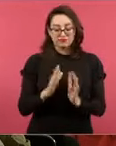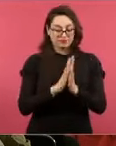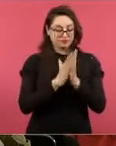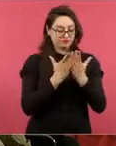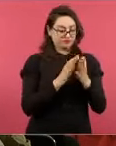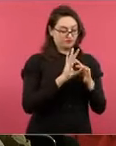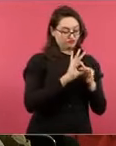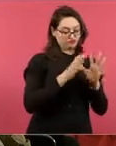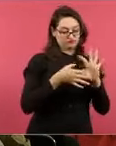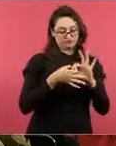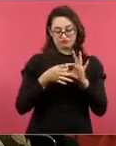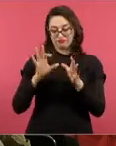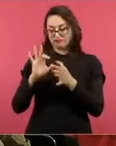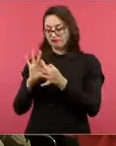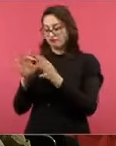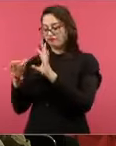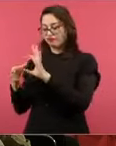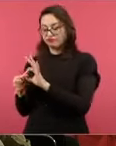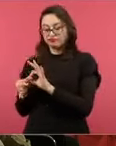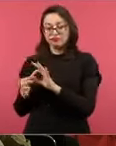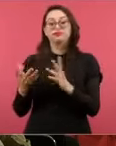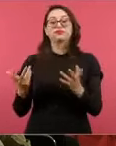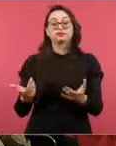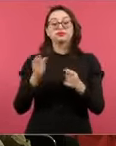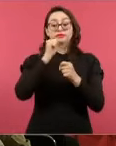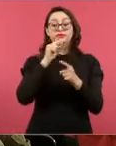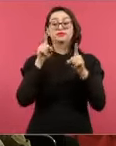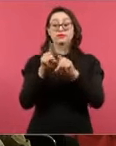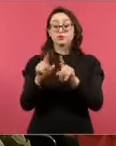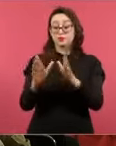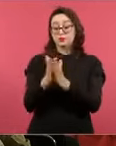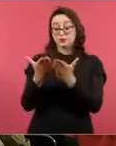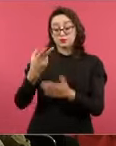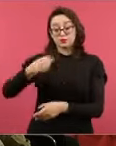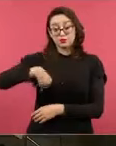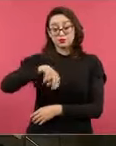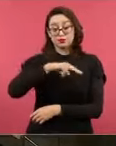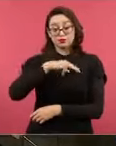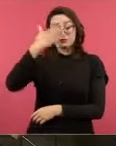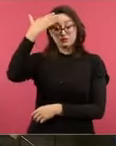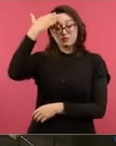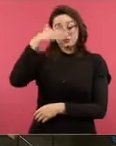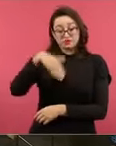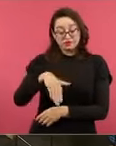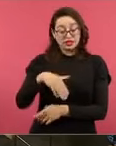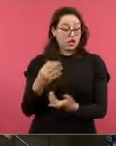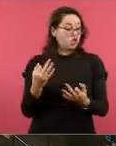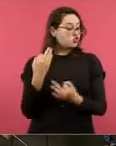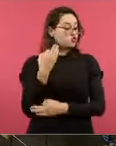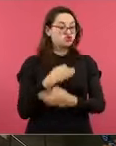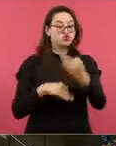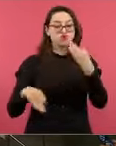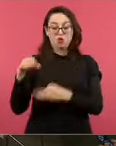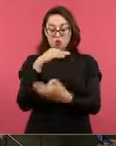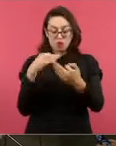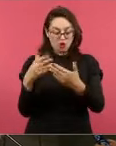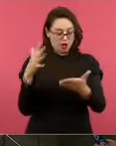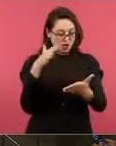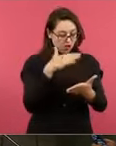Nuestros Saberes permite profundizar. Así que mamás, papás, niñas, niños, maestras y maestros, en las páginas